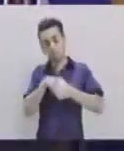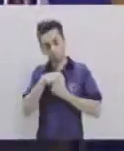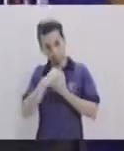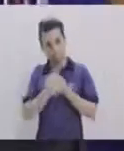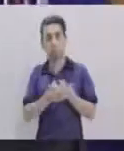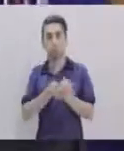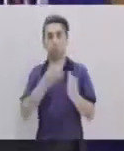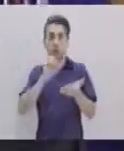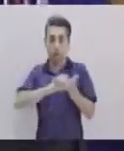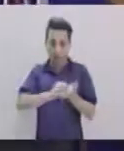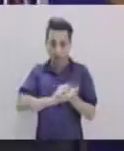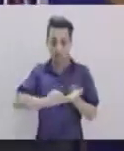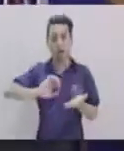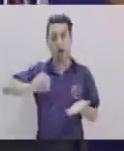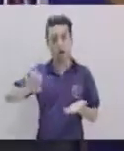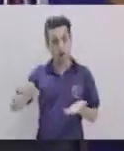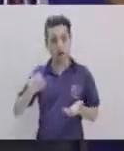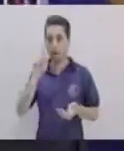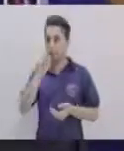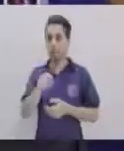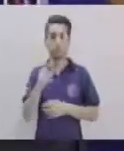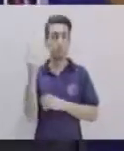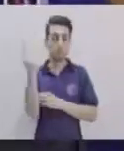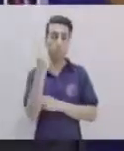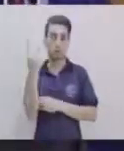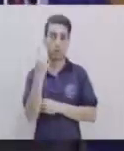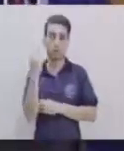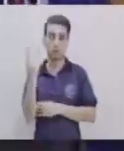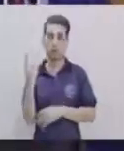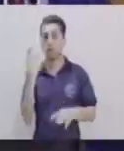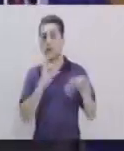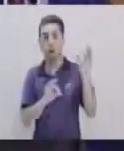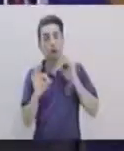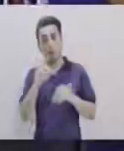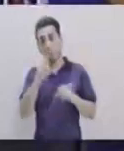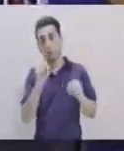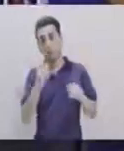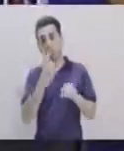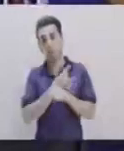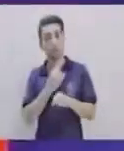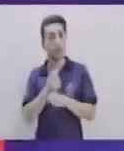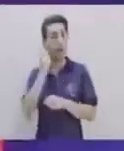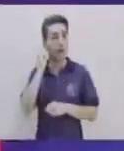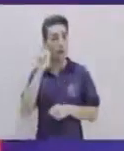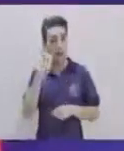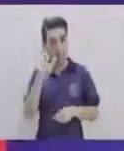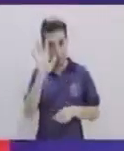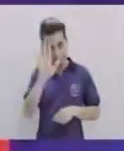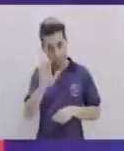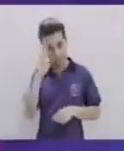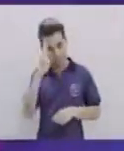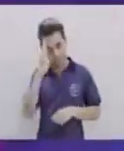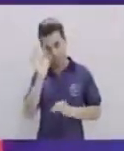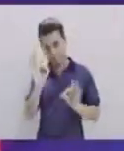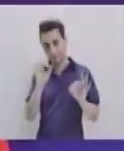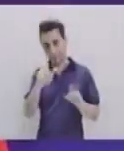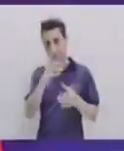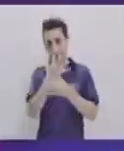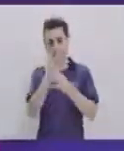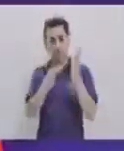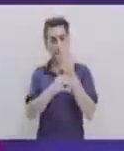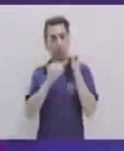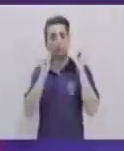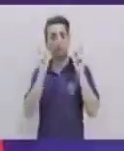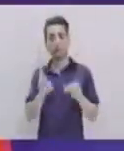manos con agua y jabón. Eso es muy importante. O utilizar el gel, ¿de acuerdo? Muy bien, sus manos deben